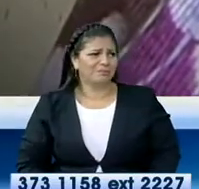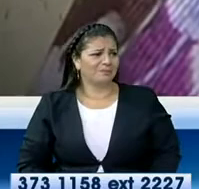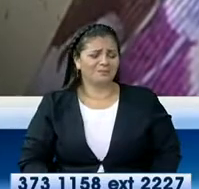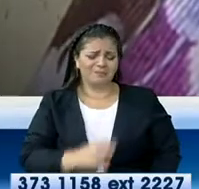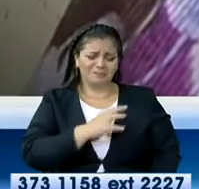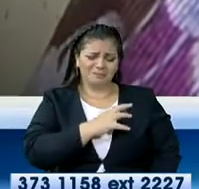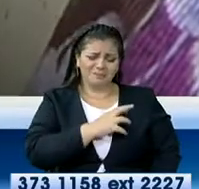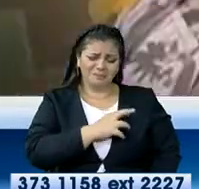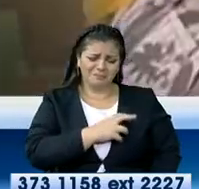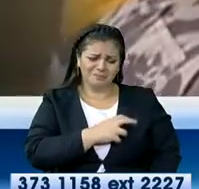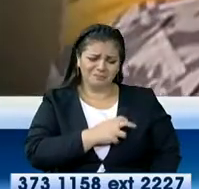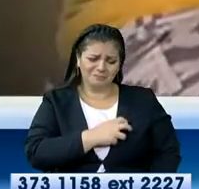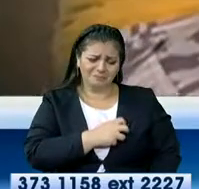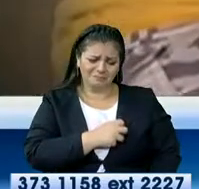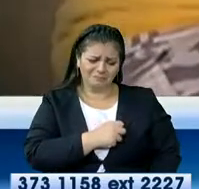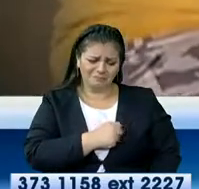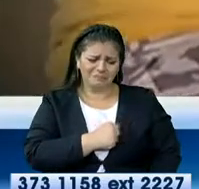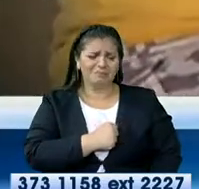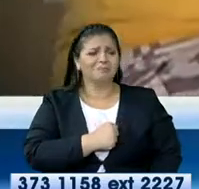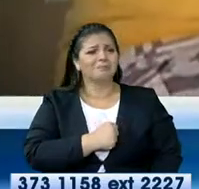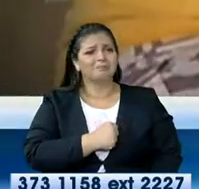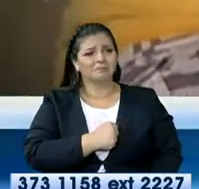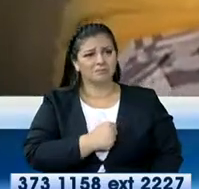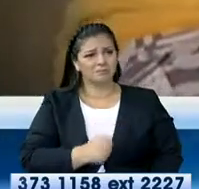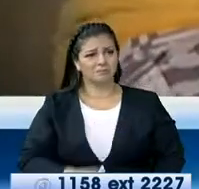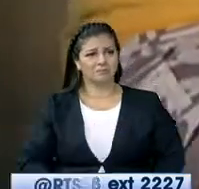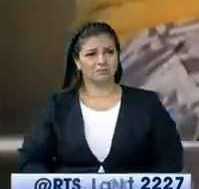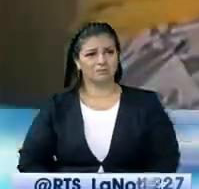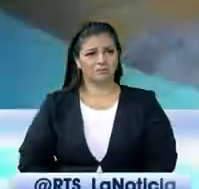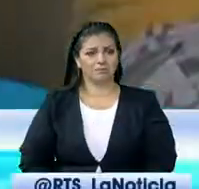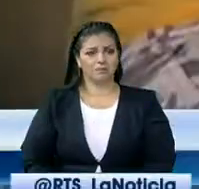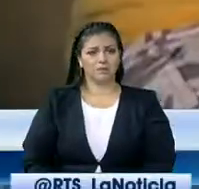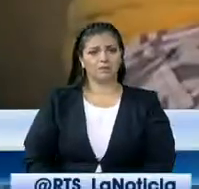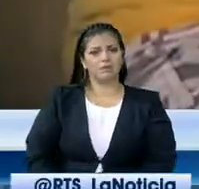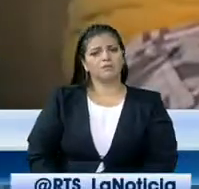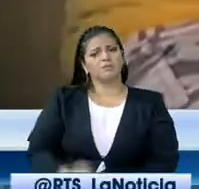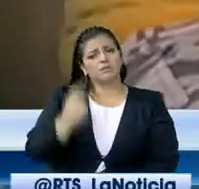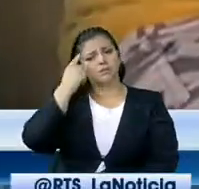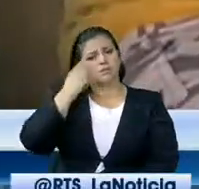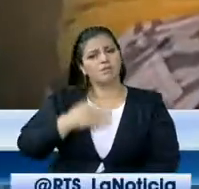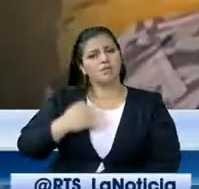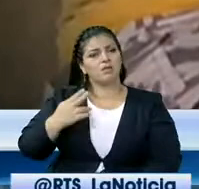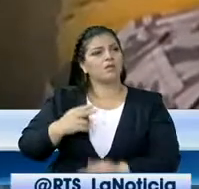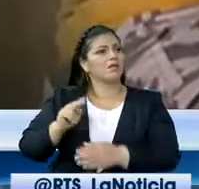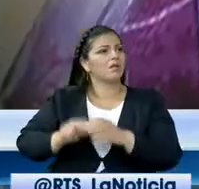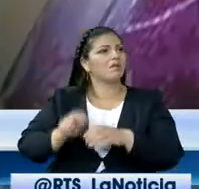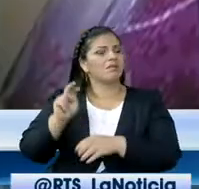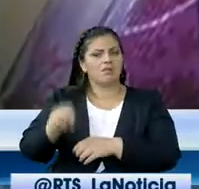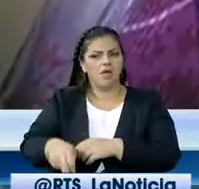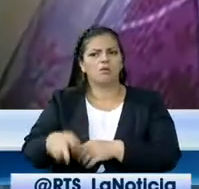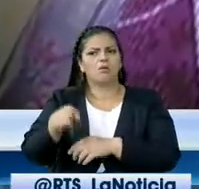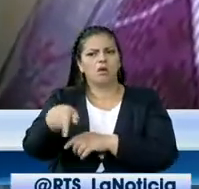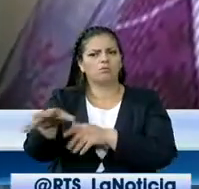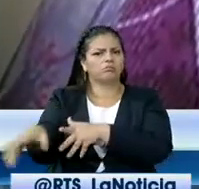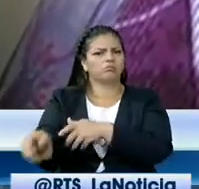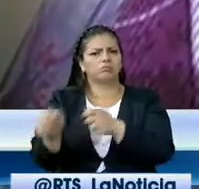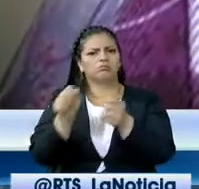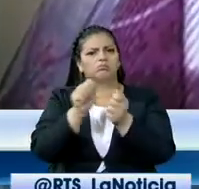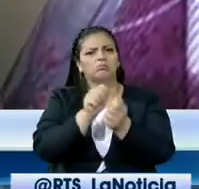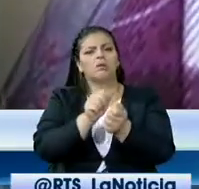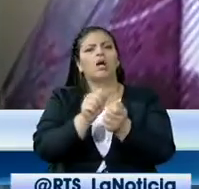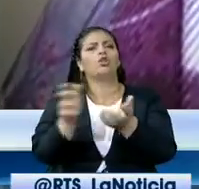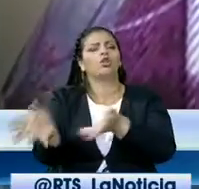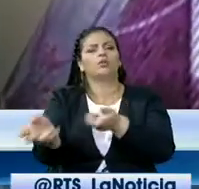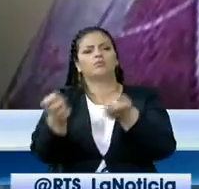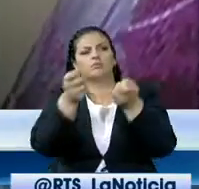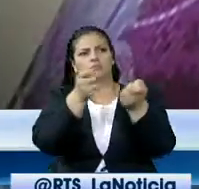La gente dice que uno no sufre. Quiero una parte que de verdad sepa que me lo van a ayudar. O sea, que no me lo vayan a estar... Porque hay, si has visto, que